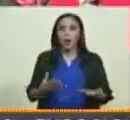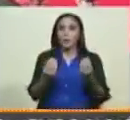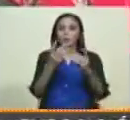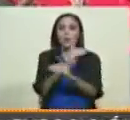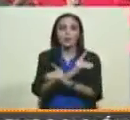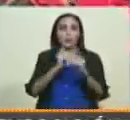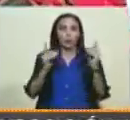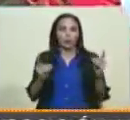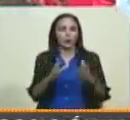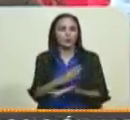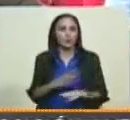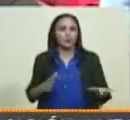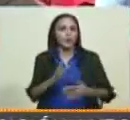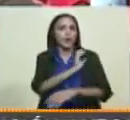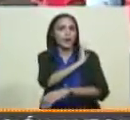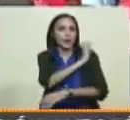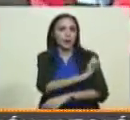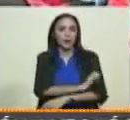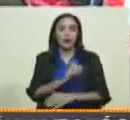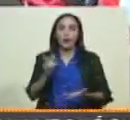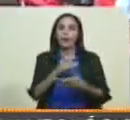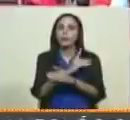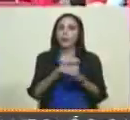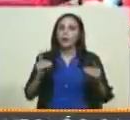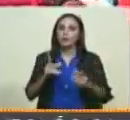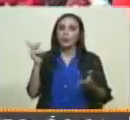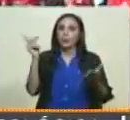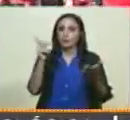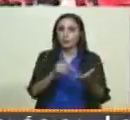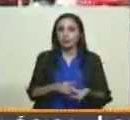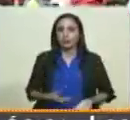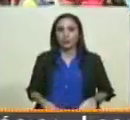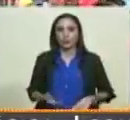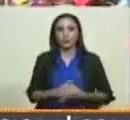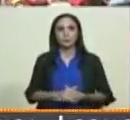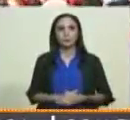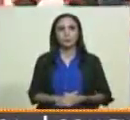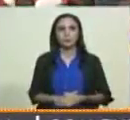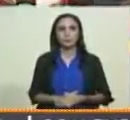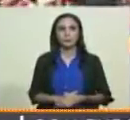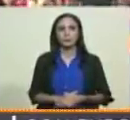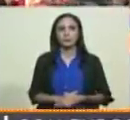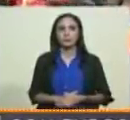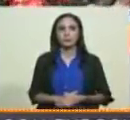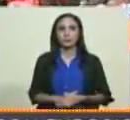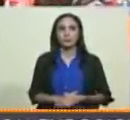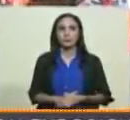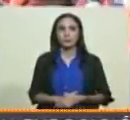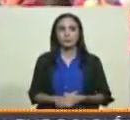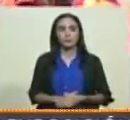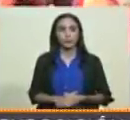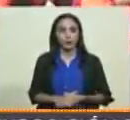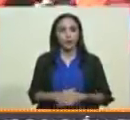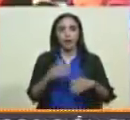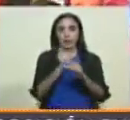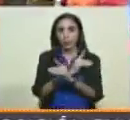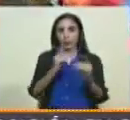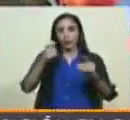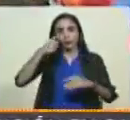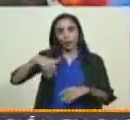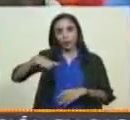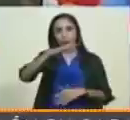democracia poderosa, participativa. Una democracia protagónica, una democracia del